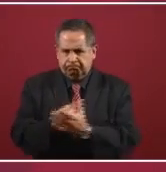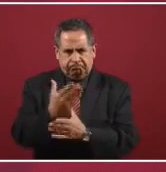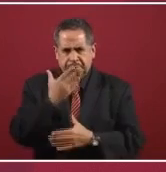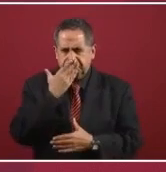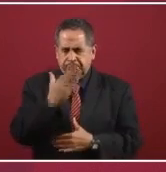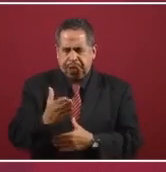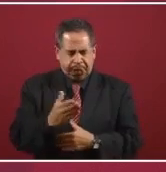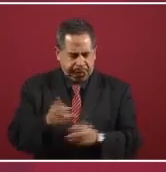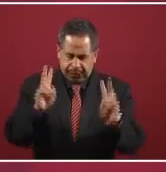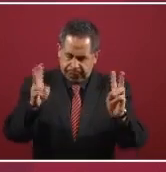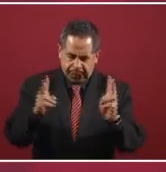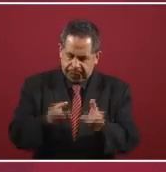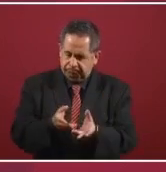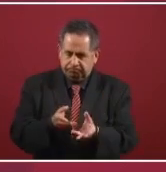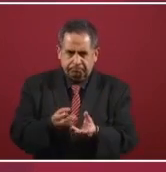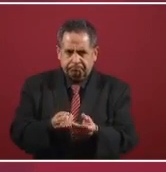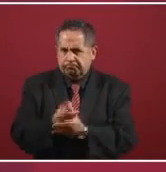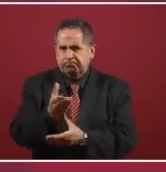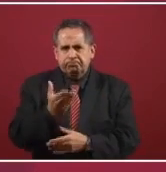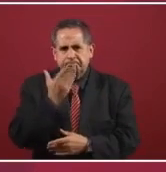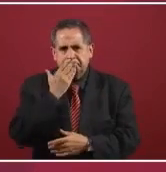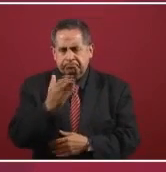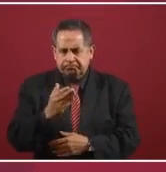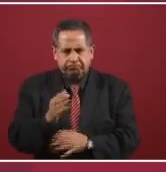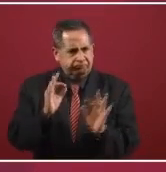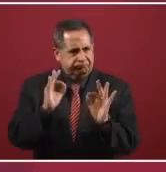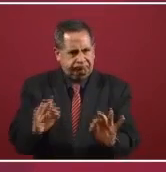en este tema. Era un